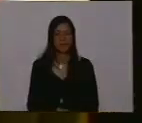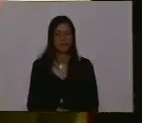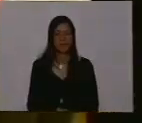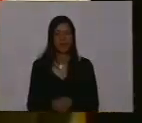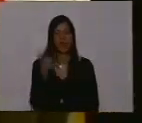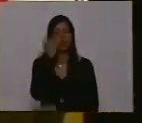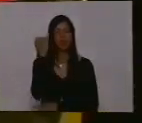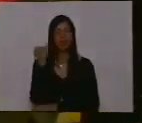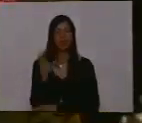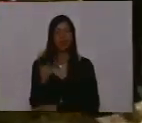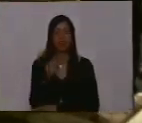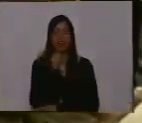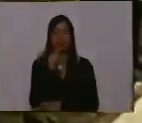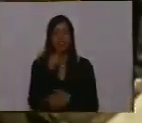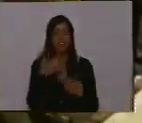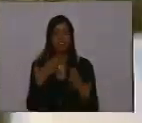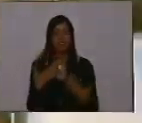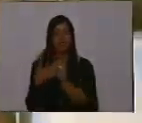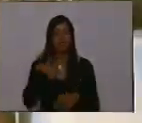Zulia,